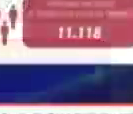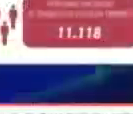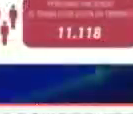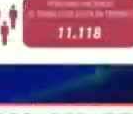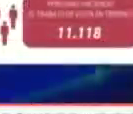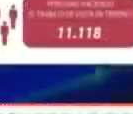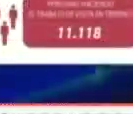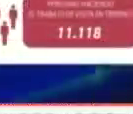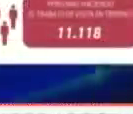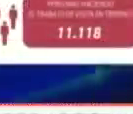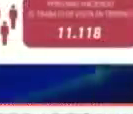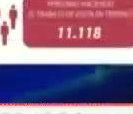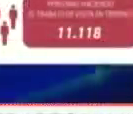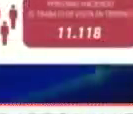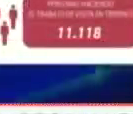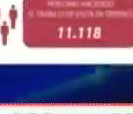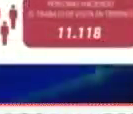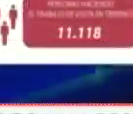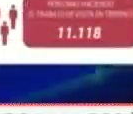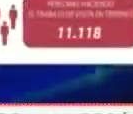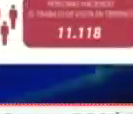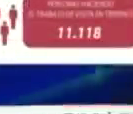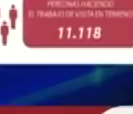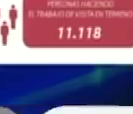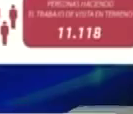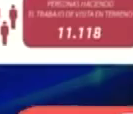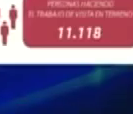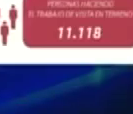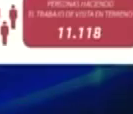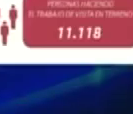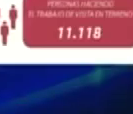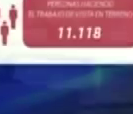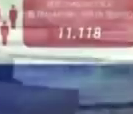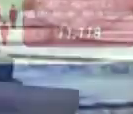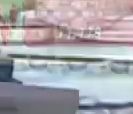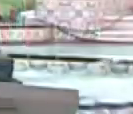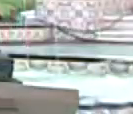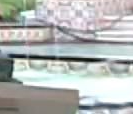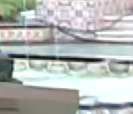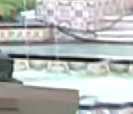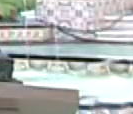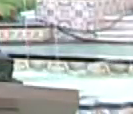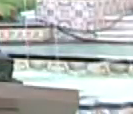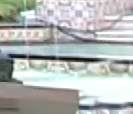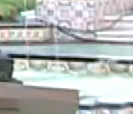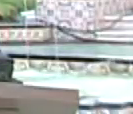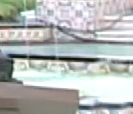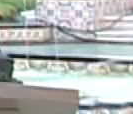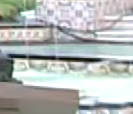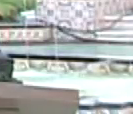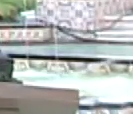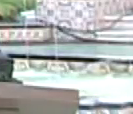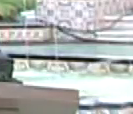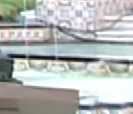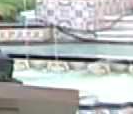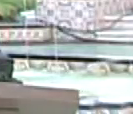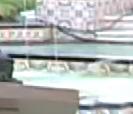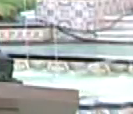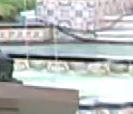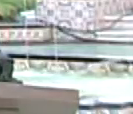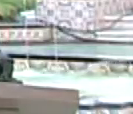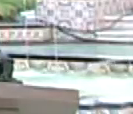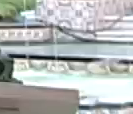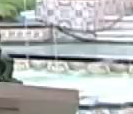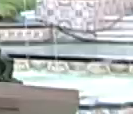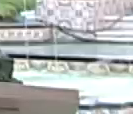casa, atendemos a todo el núcleo familiar y hemos podido llegar ya a más de 12 millones de venezolanos